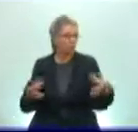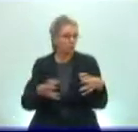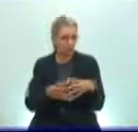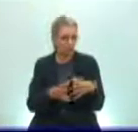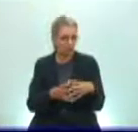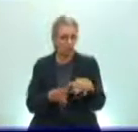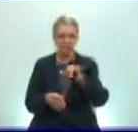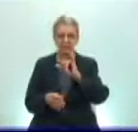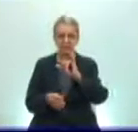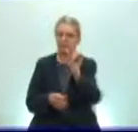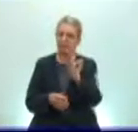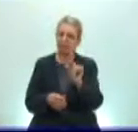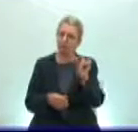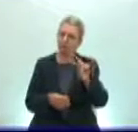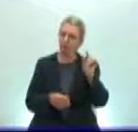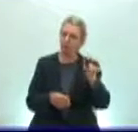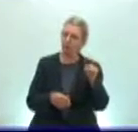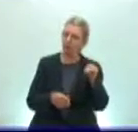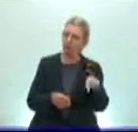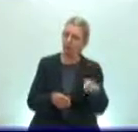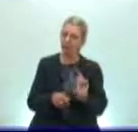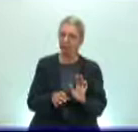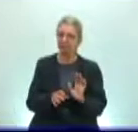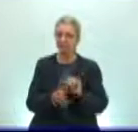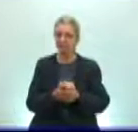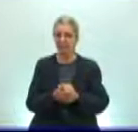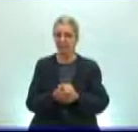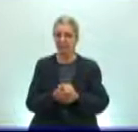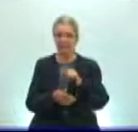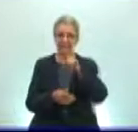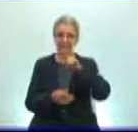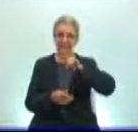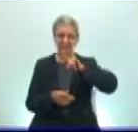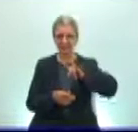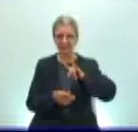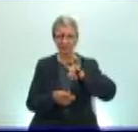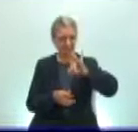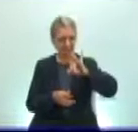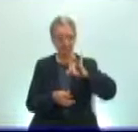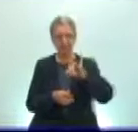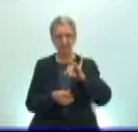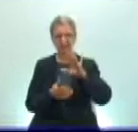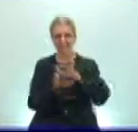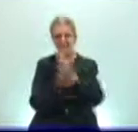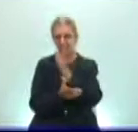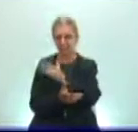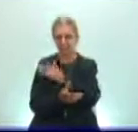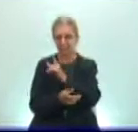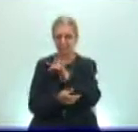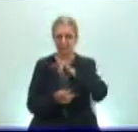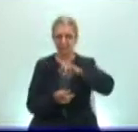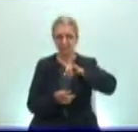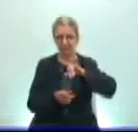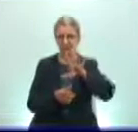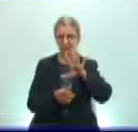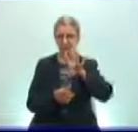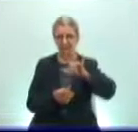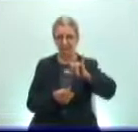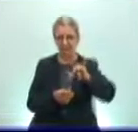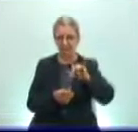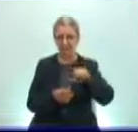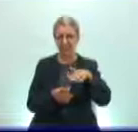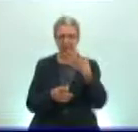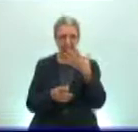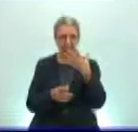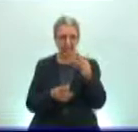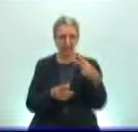6 personas y como bien habíamos indicado, bueno, el 17 de marzo de 1956 es reconocido como secretario general